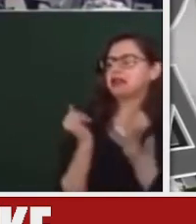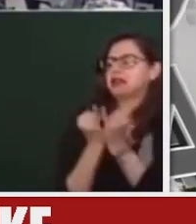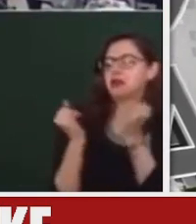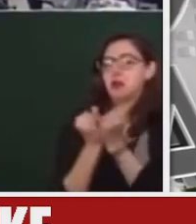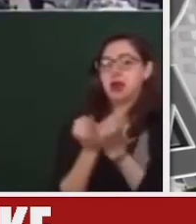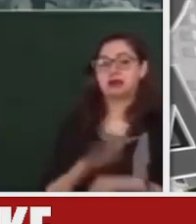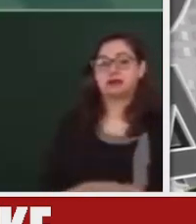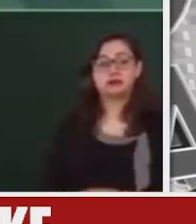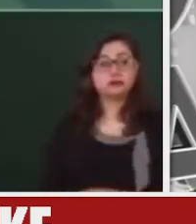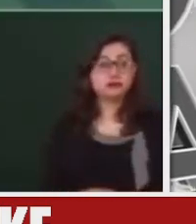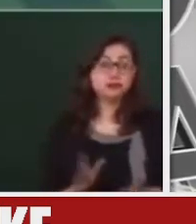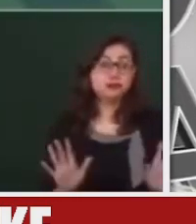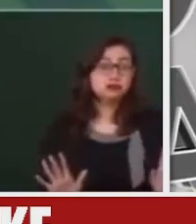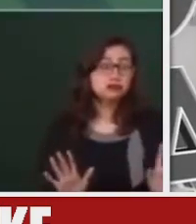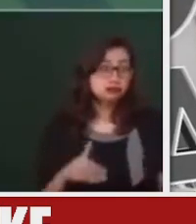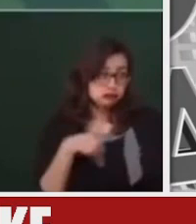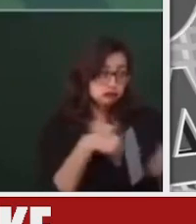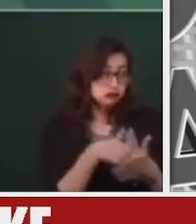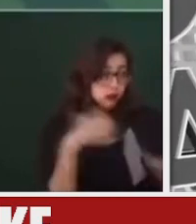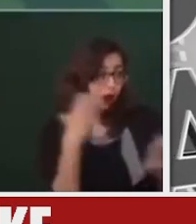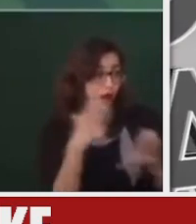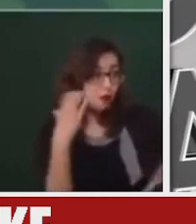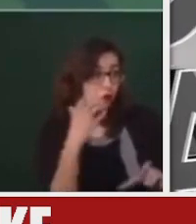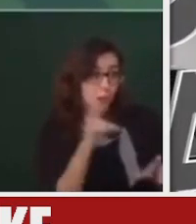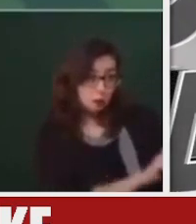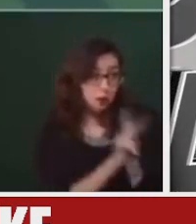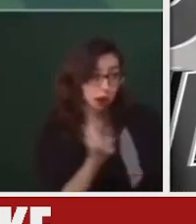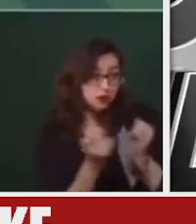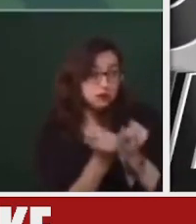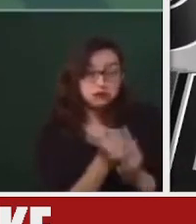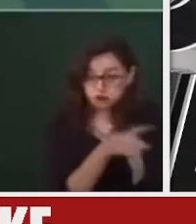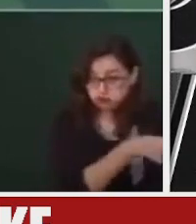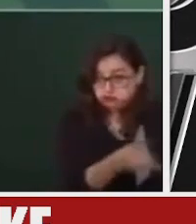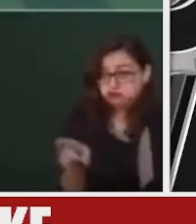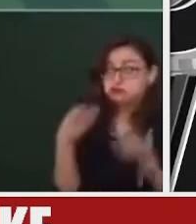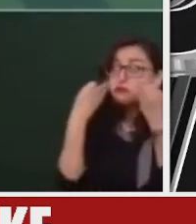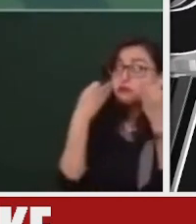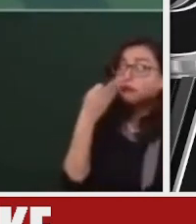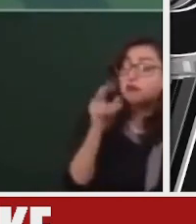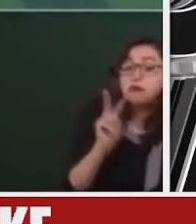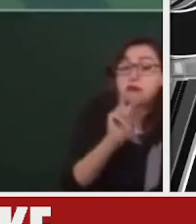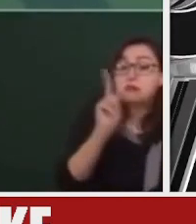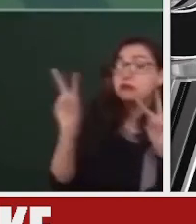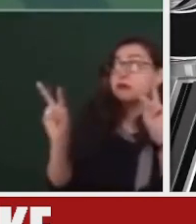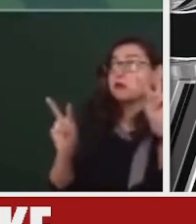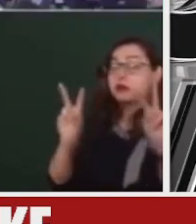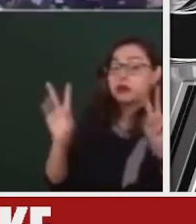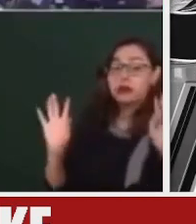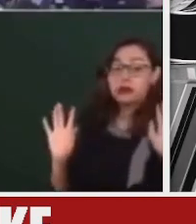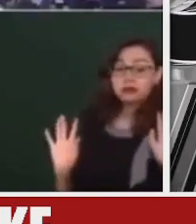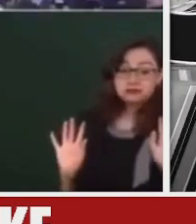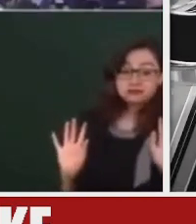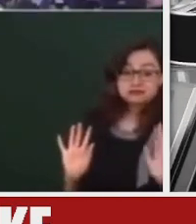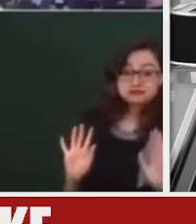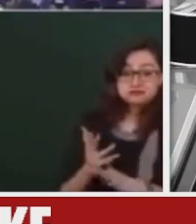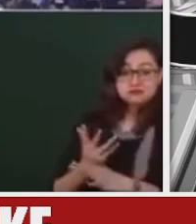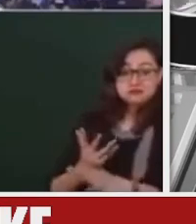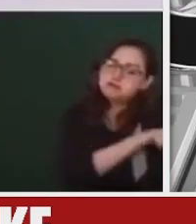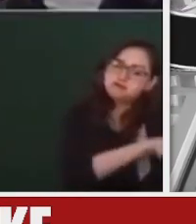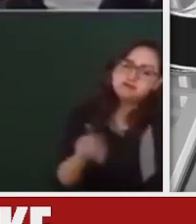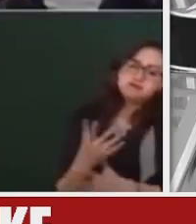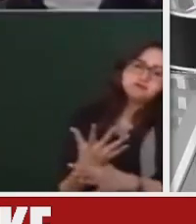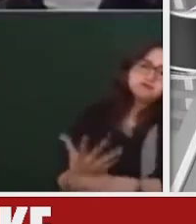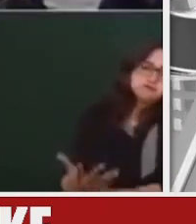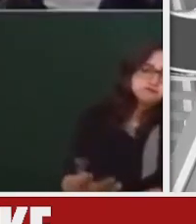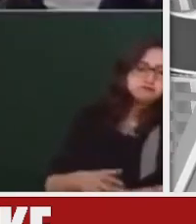avión era pues ustedes no van a poder constatar el día de hoy y todos los mexicanos